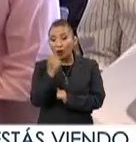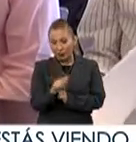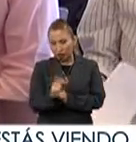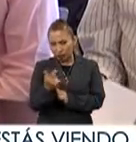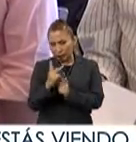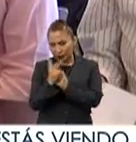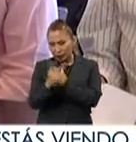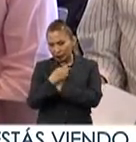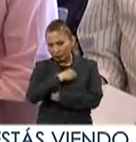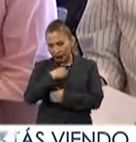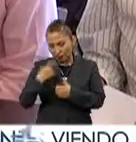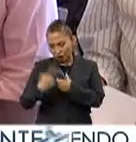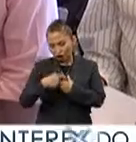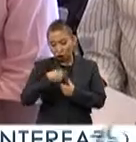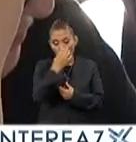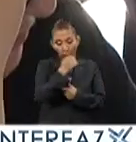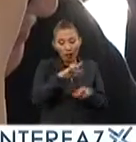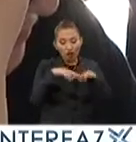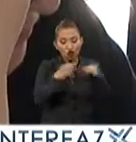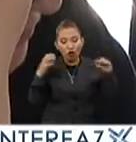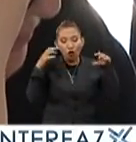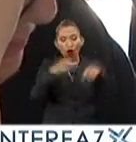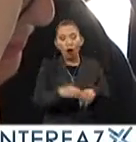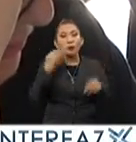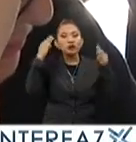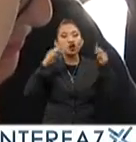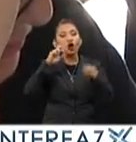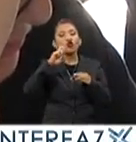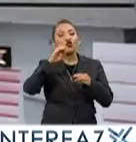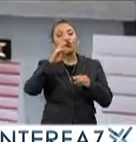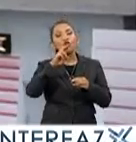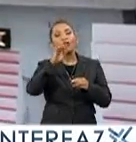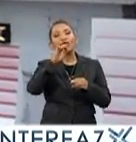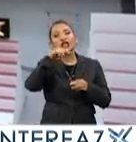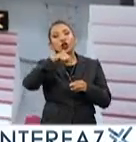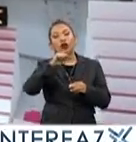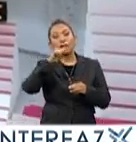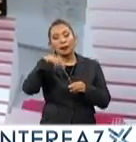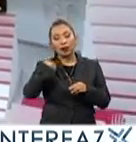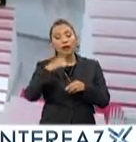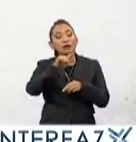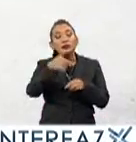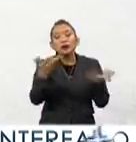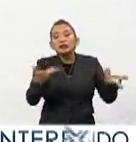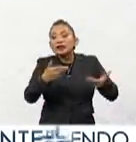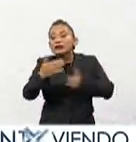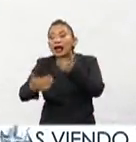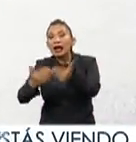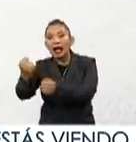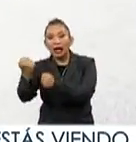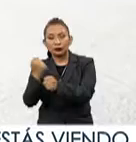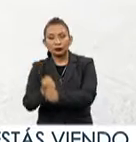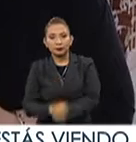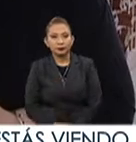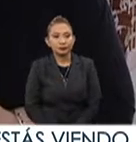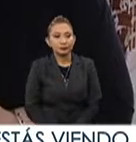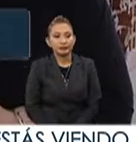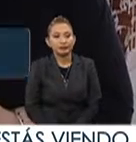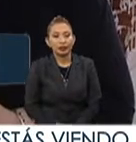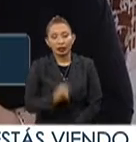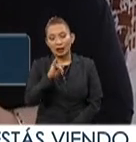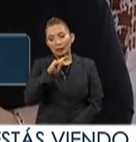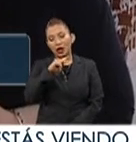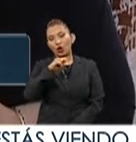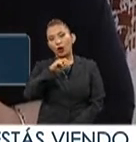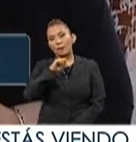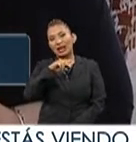12 países que lo integran se reunieron en el Museo Rufino Tamayo para trazar la ruta que seguirán durante los próximos años. Iberoamericano